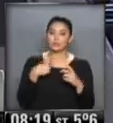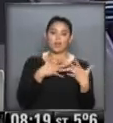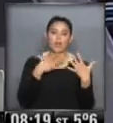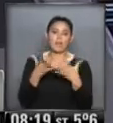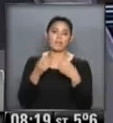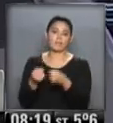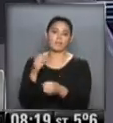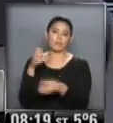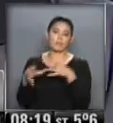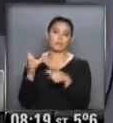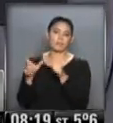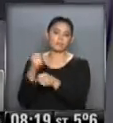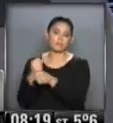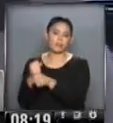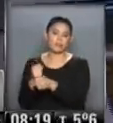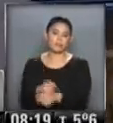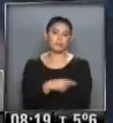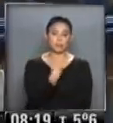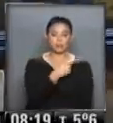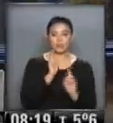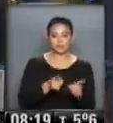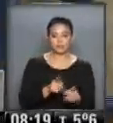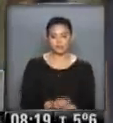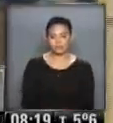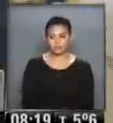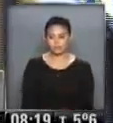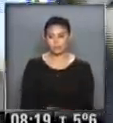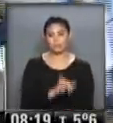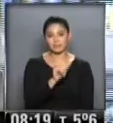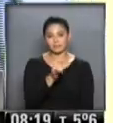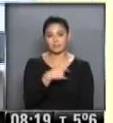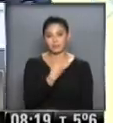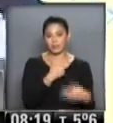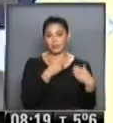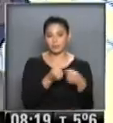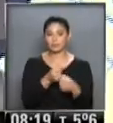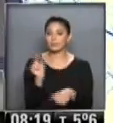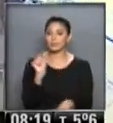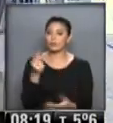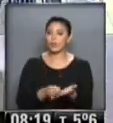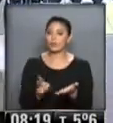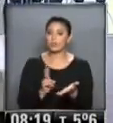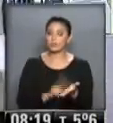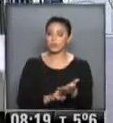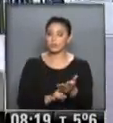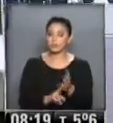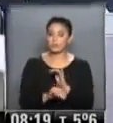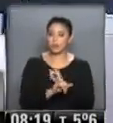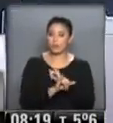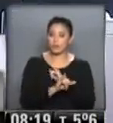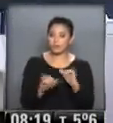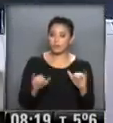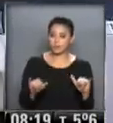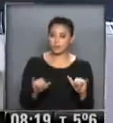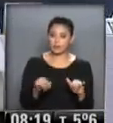trabajadores. Bien, Ariel, como a minutos, nosotros, por supuesto. Sí, claro. En minutos nada más se va a concretar